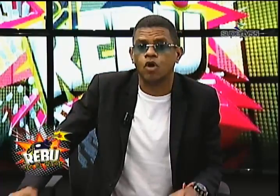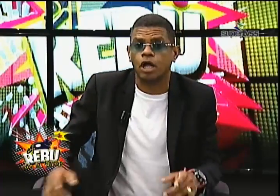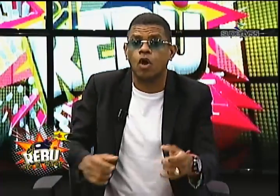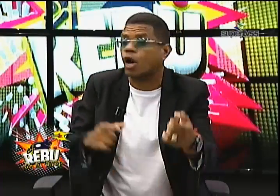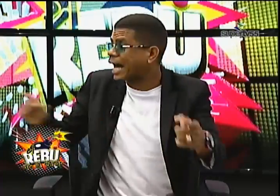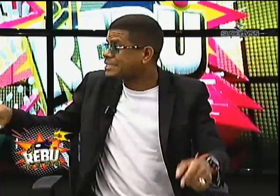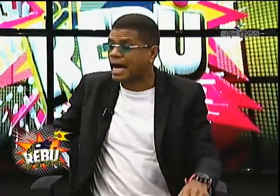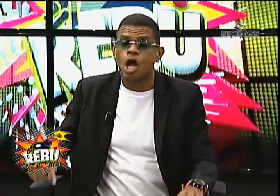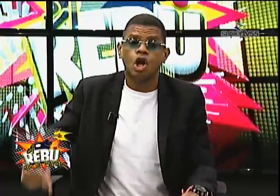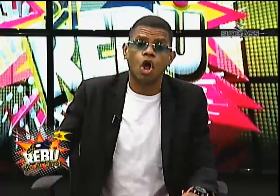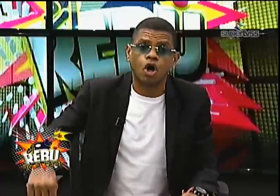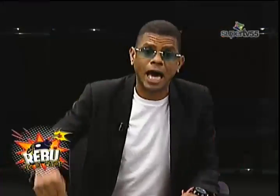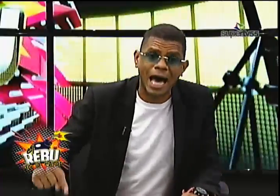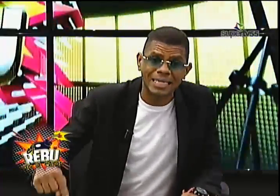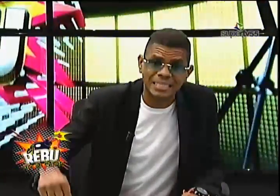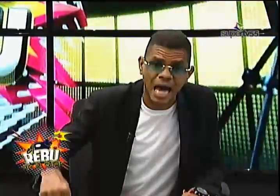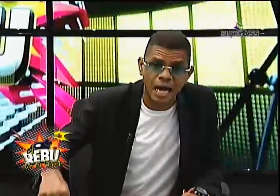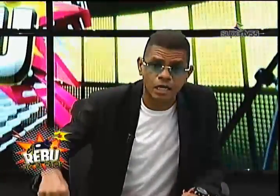Ah,